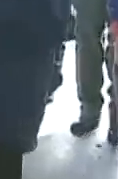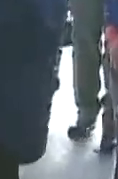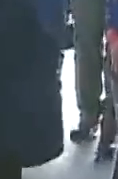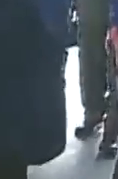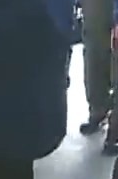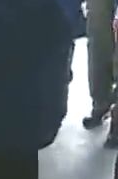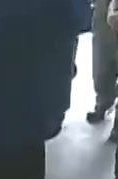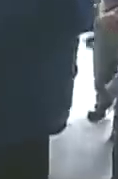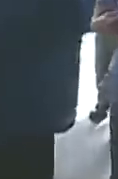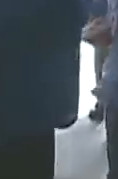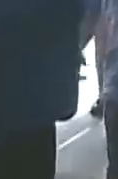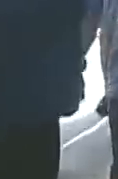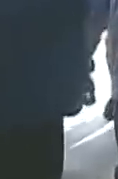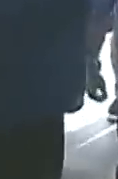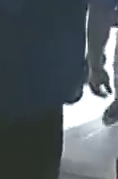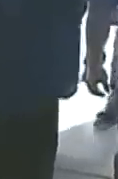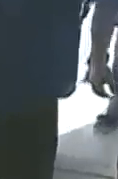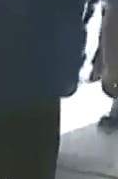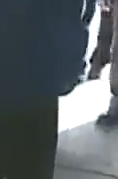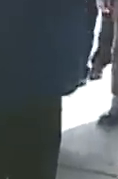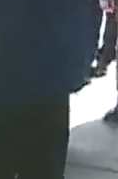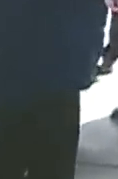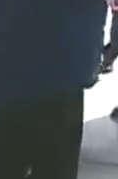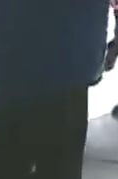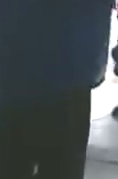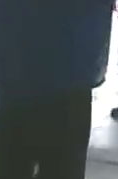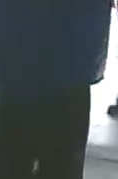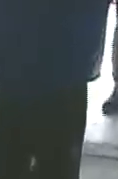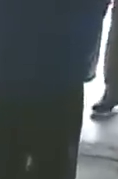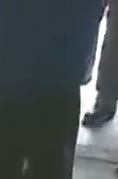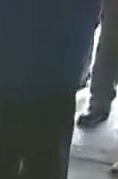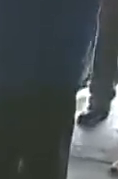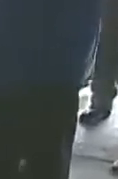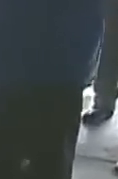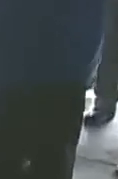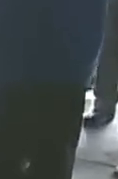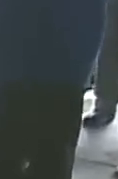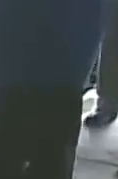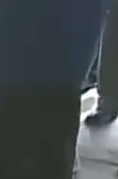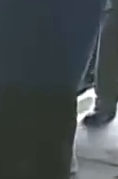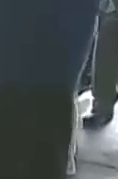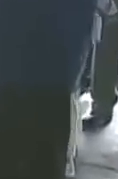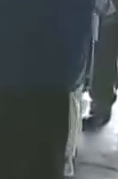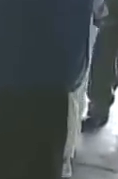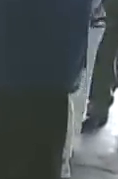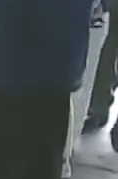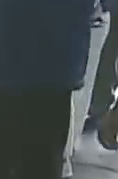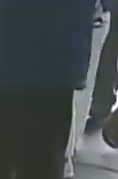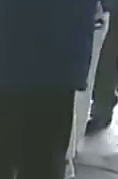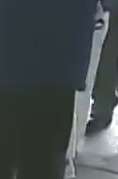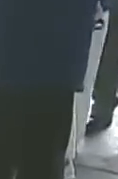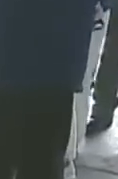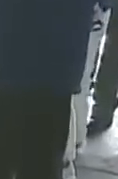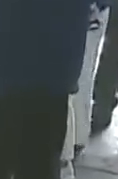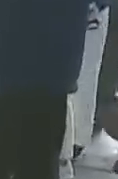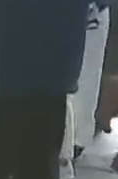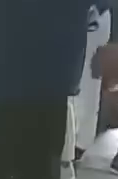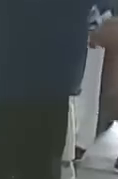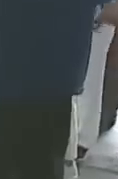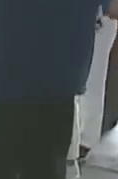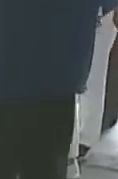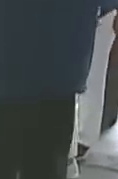Inicia en este momento el recorrido por las áreas del proceso inicial de fabricación, el armado, lo que es el caucho verde,